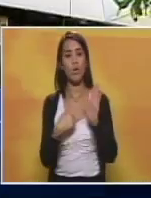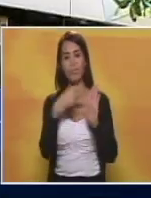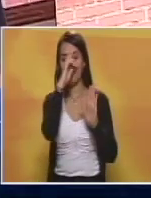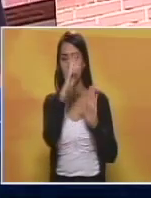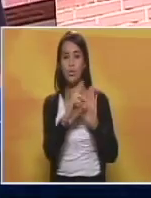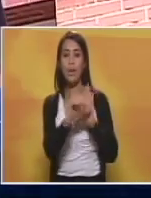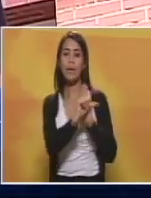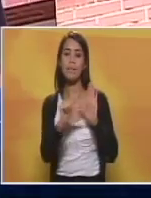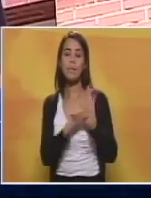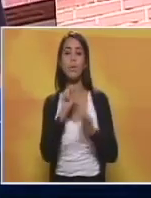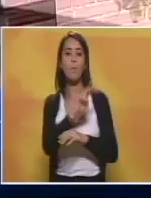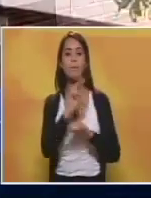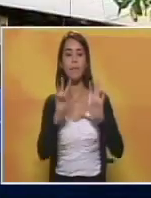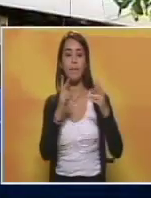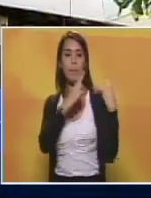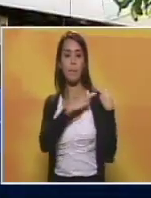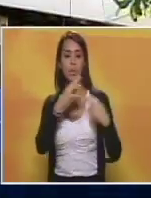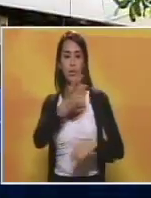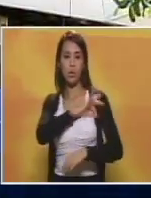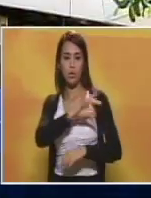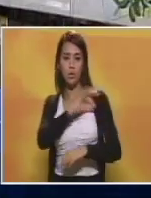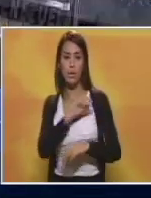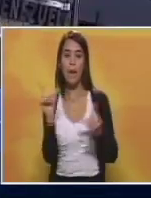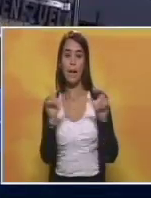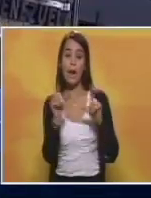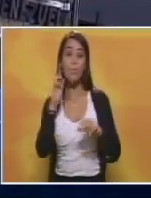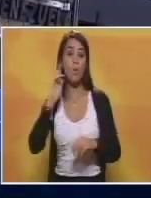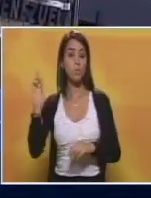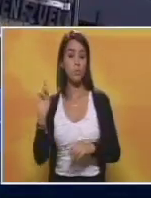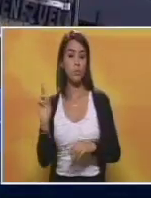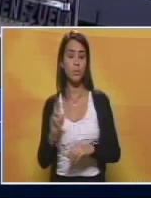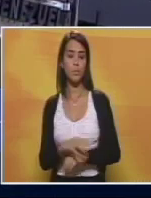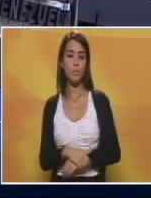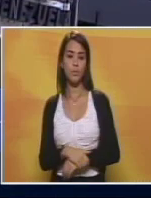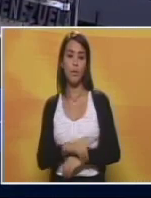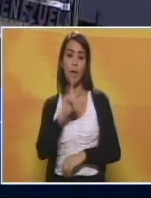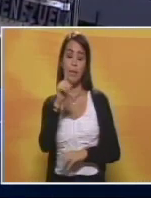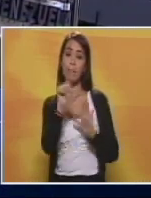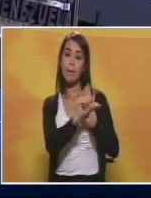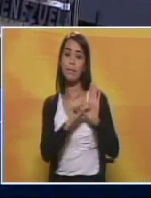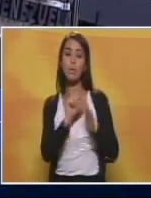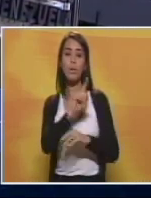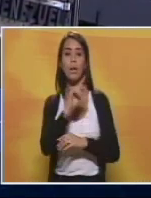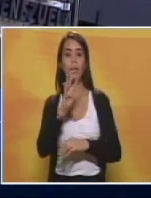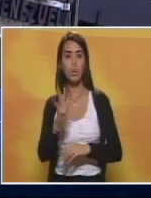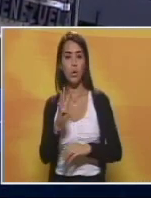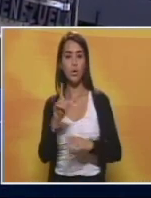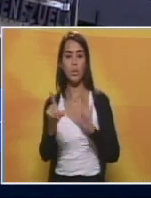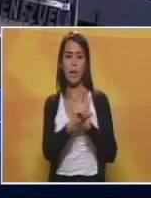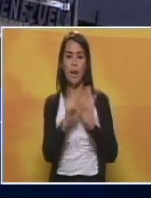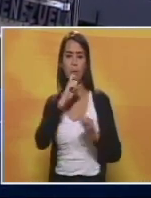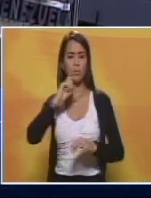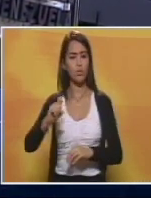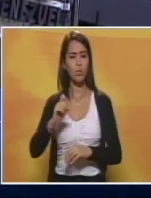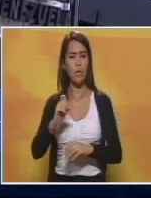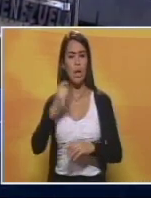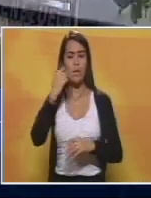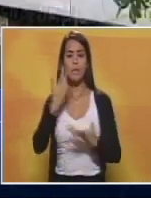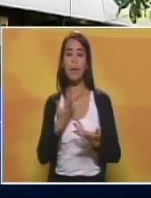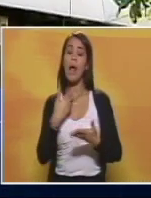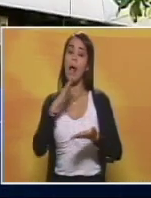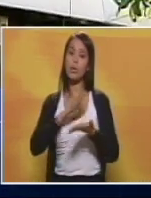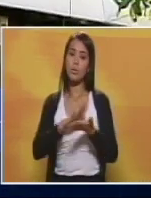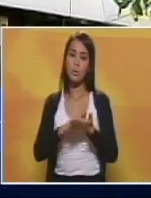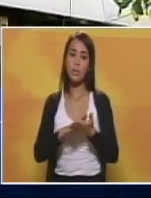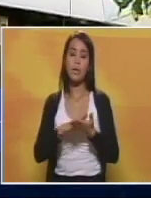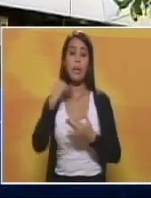27 de la ley de responsabilidad social en radio televisión y medios electrónicos y el artículo 14 de la ley contra el odio por la convivencia pacífica y la